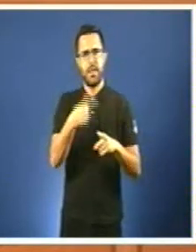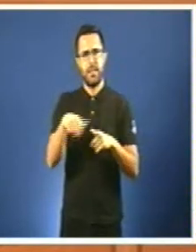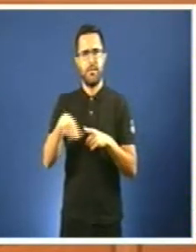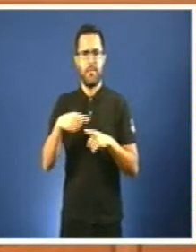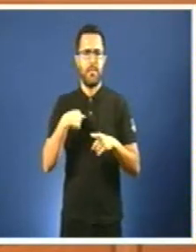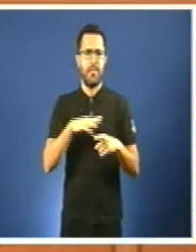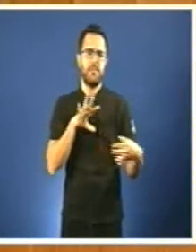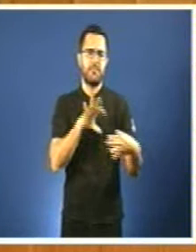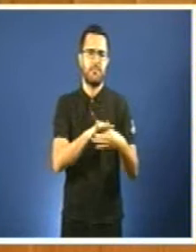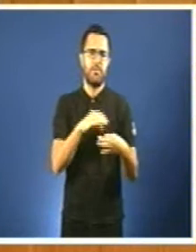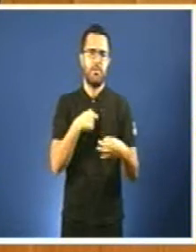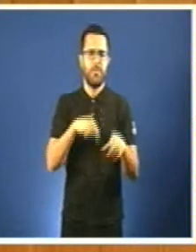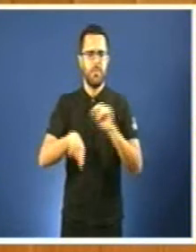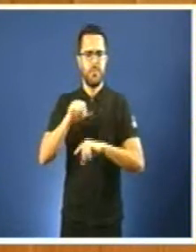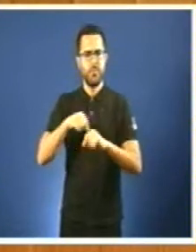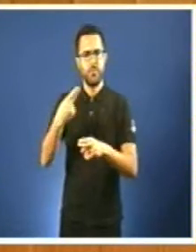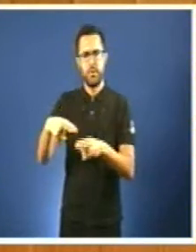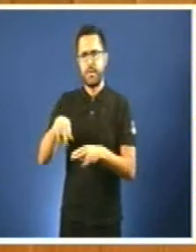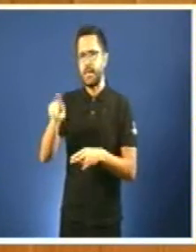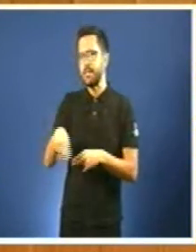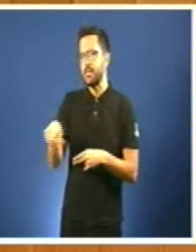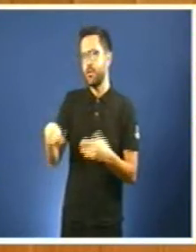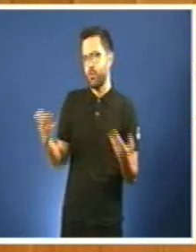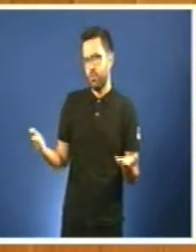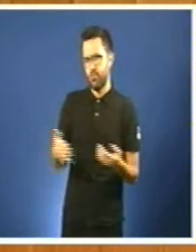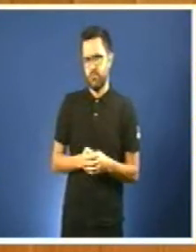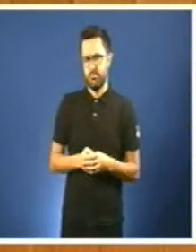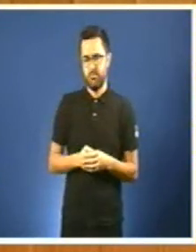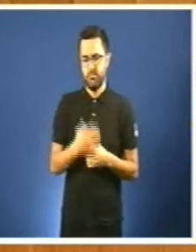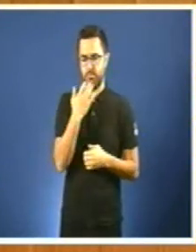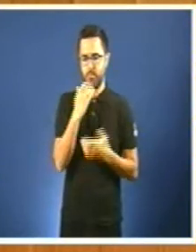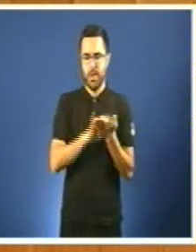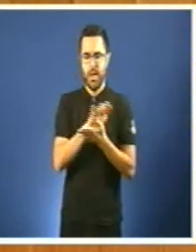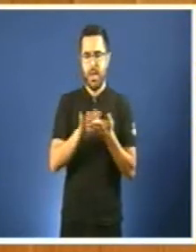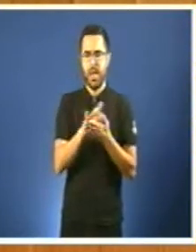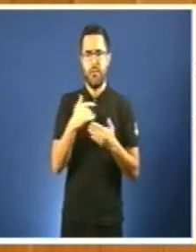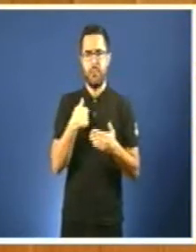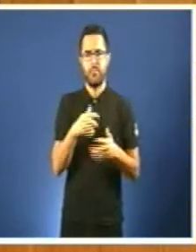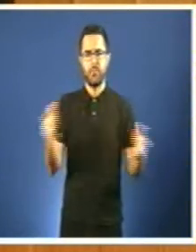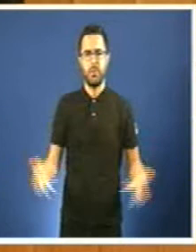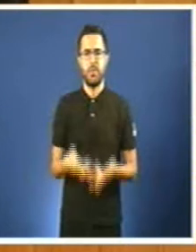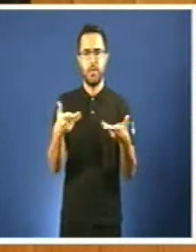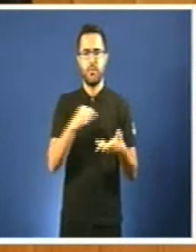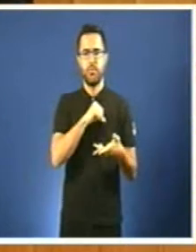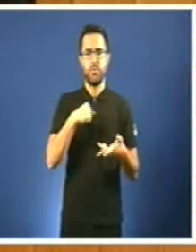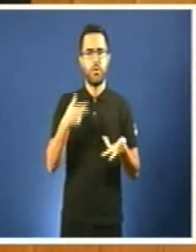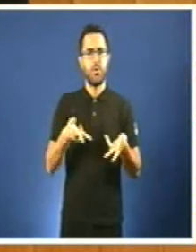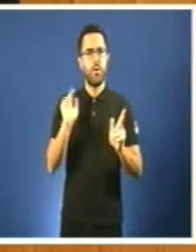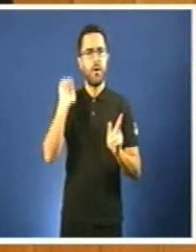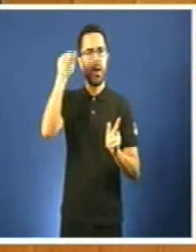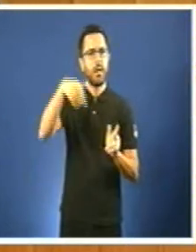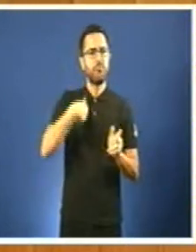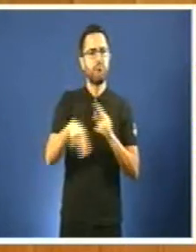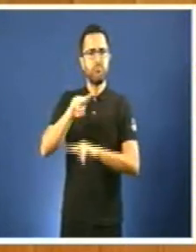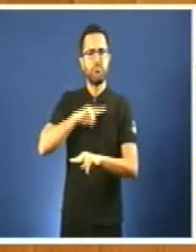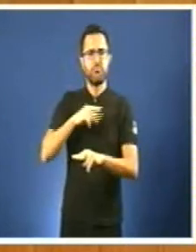decisións políticas? Sí ou non, señor Feijóo? Se falamos de impulso democrático, conteste a unha pregunta. Está